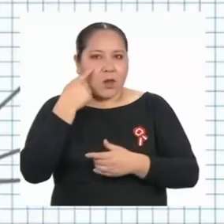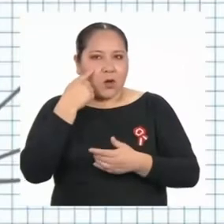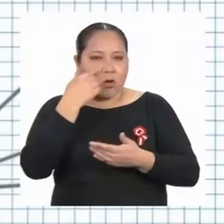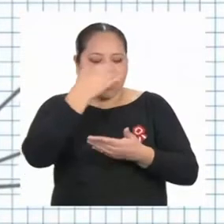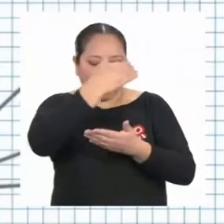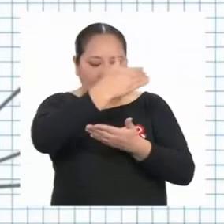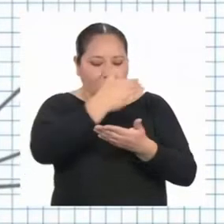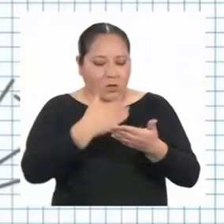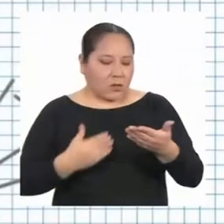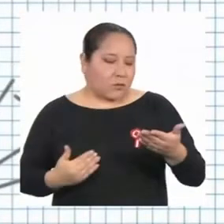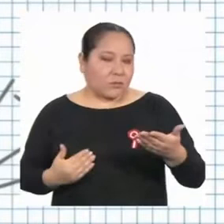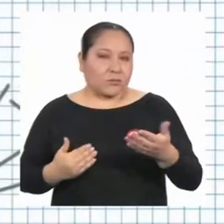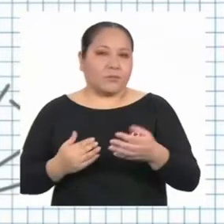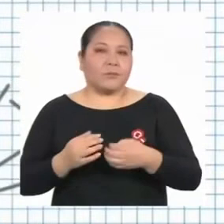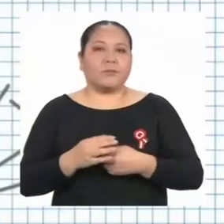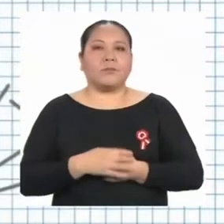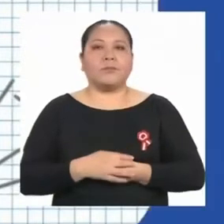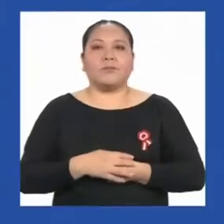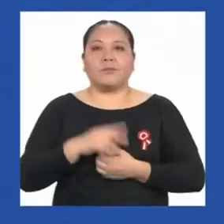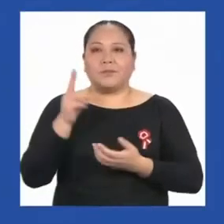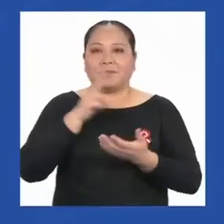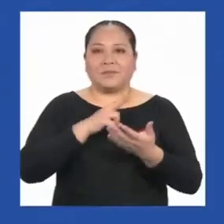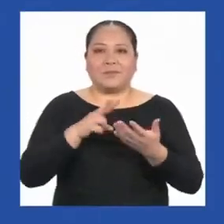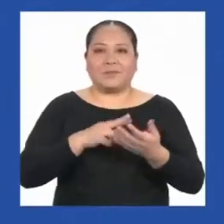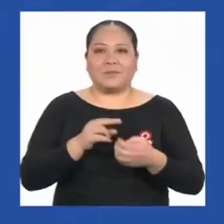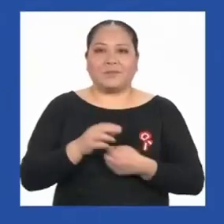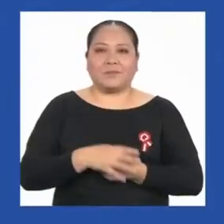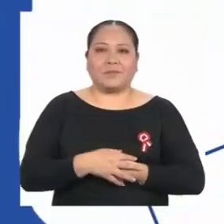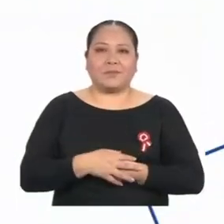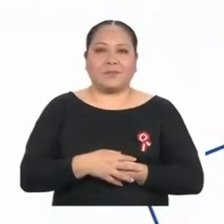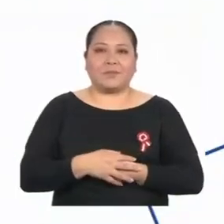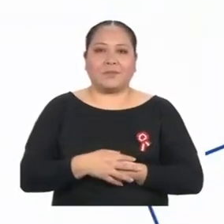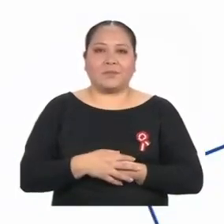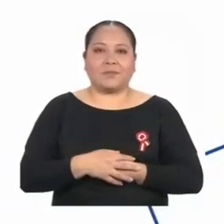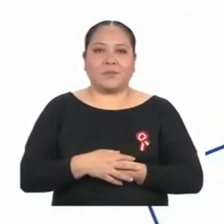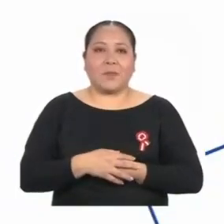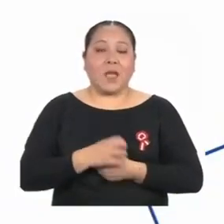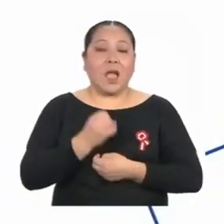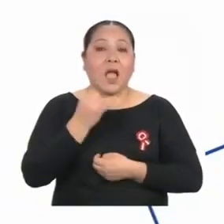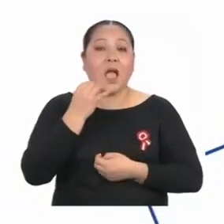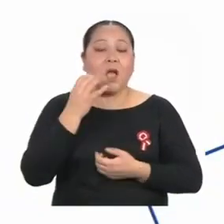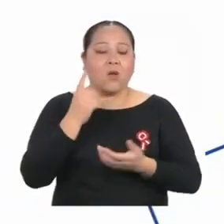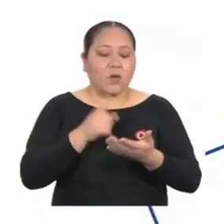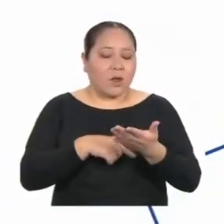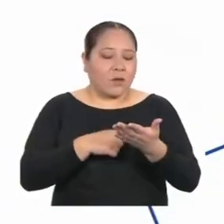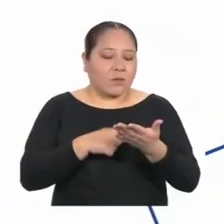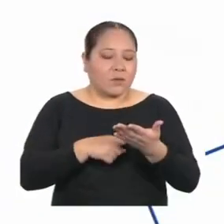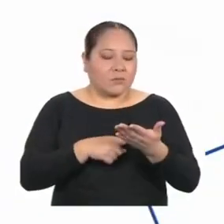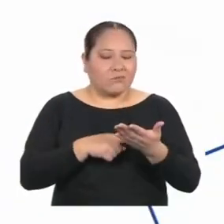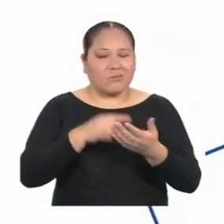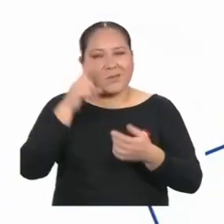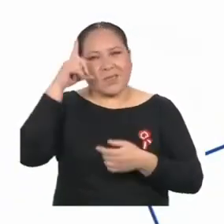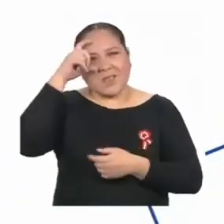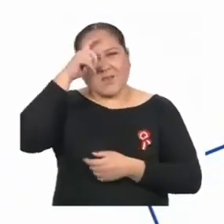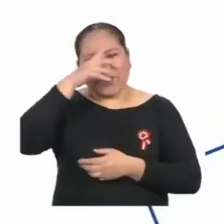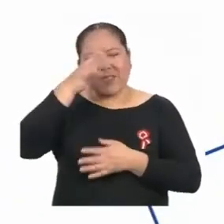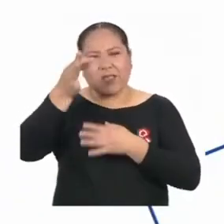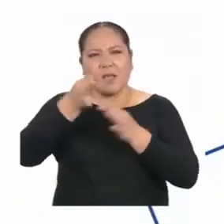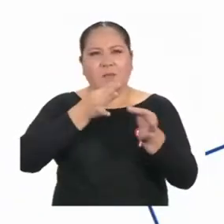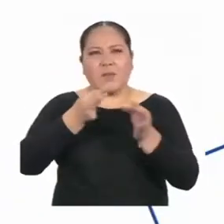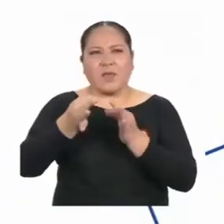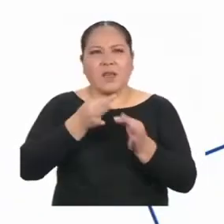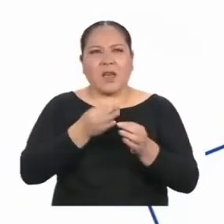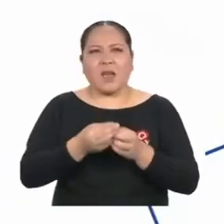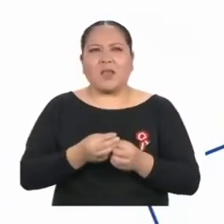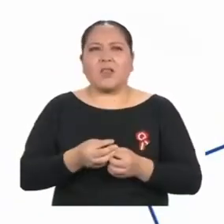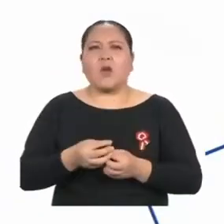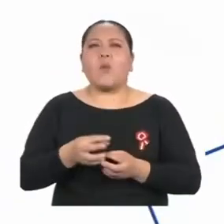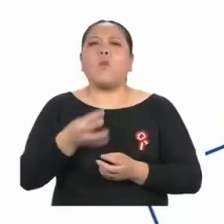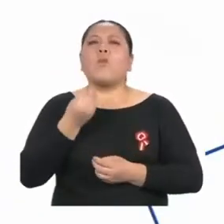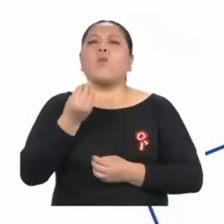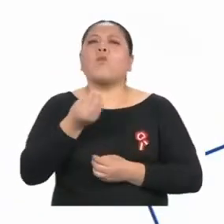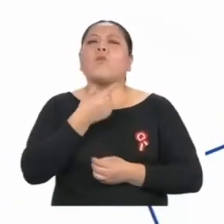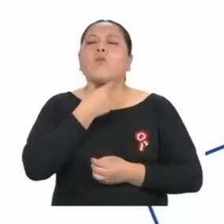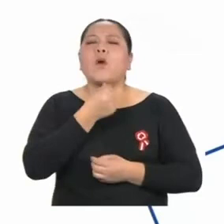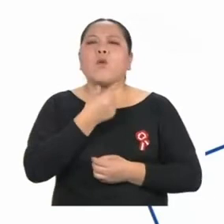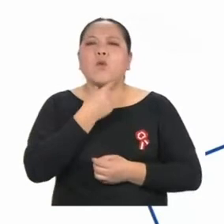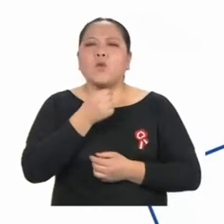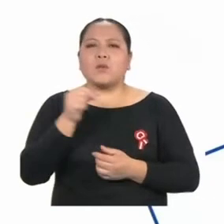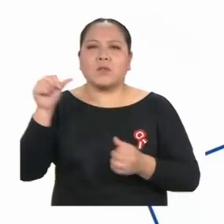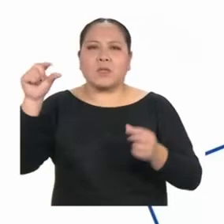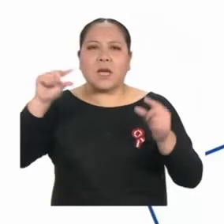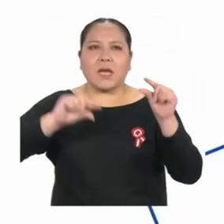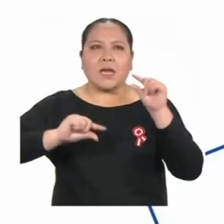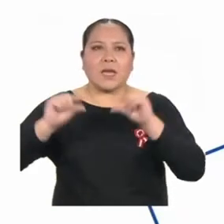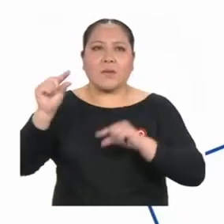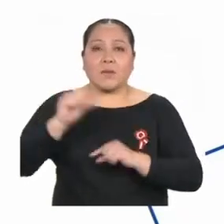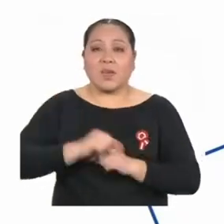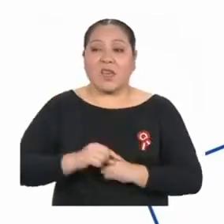su totalidad. A leer. A veces me cuesta explicar por qué me gusta tanto la química. En el colegio